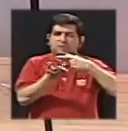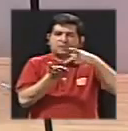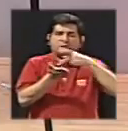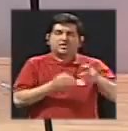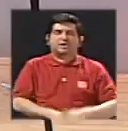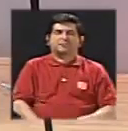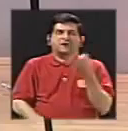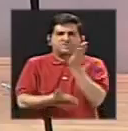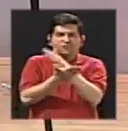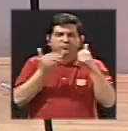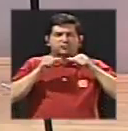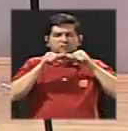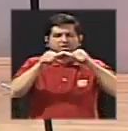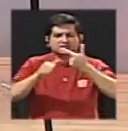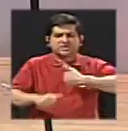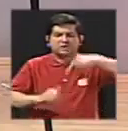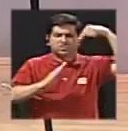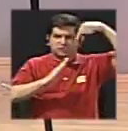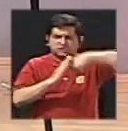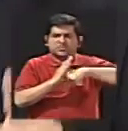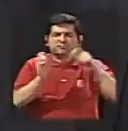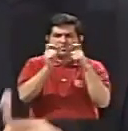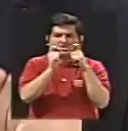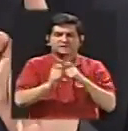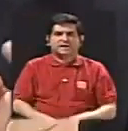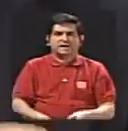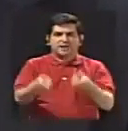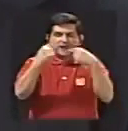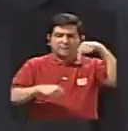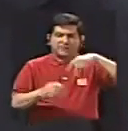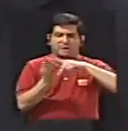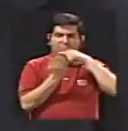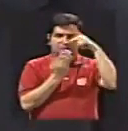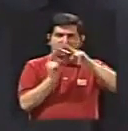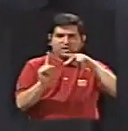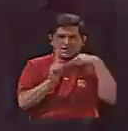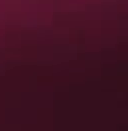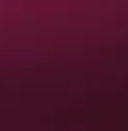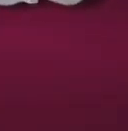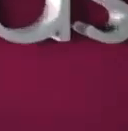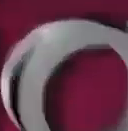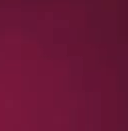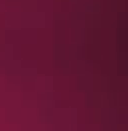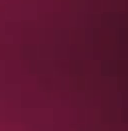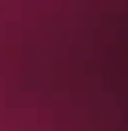el próximo bloque continuaremos profundizando en este punto. Cuando volvamos aquí en su programa Puntos de Vista, no se vayan.